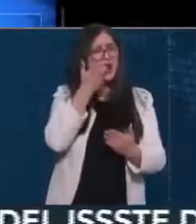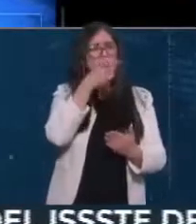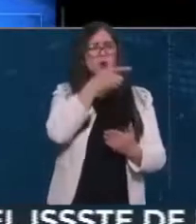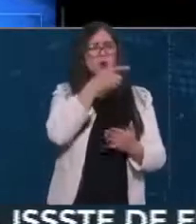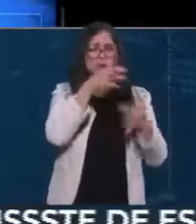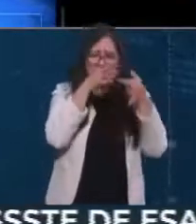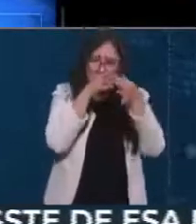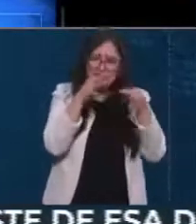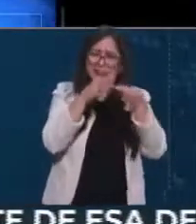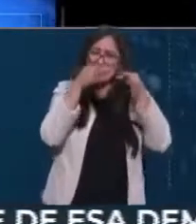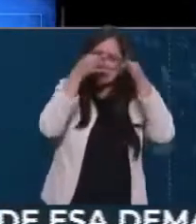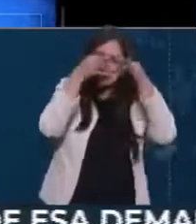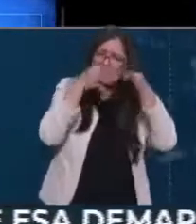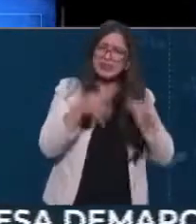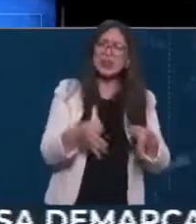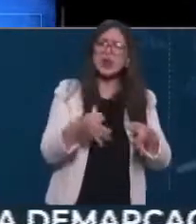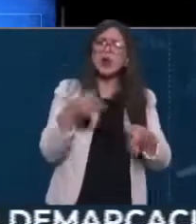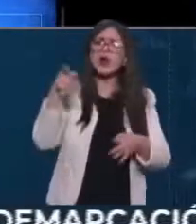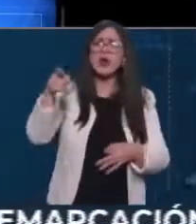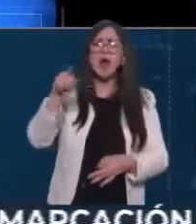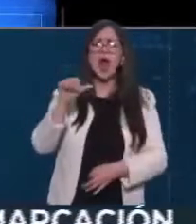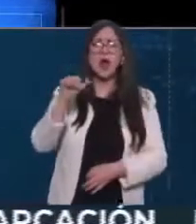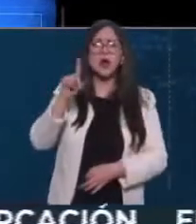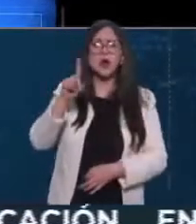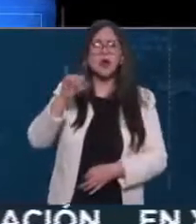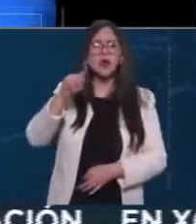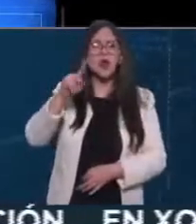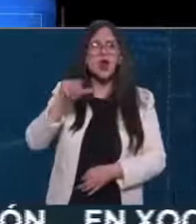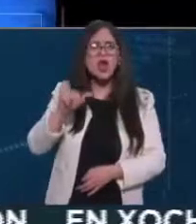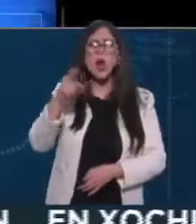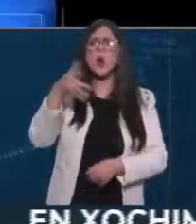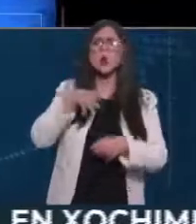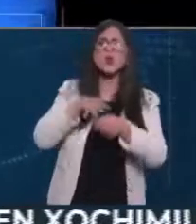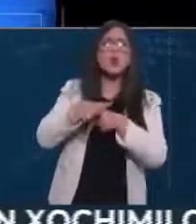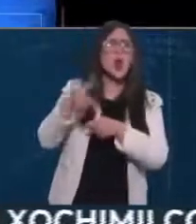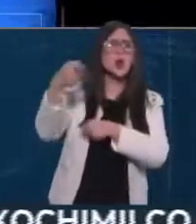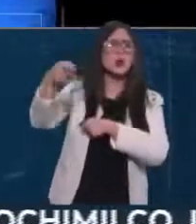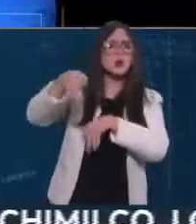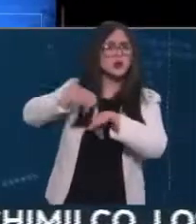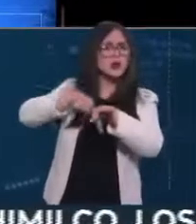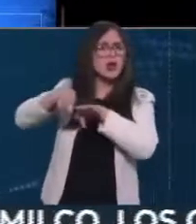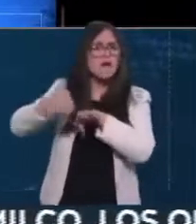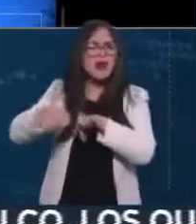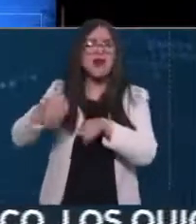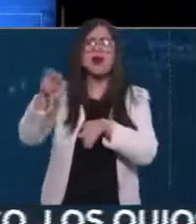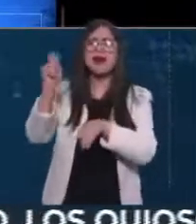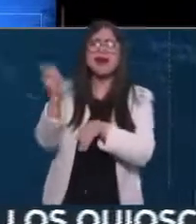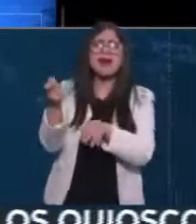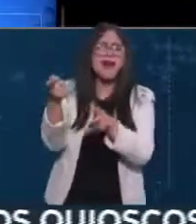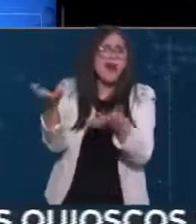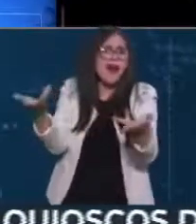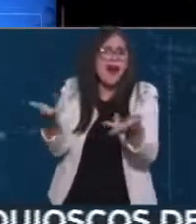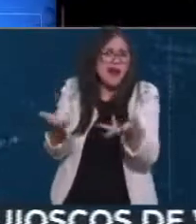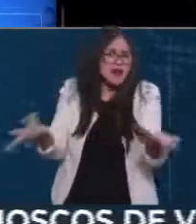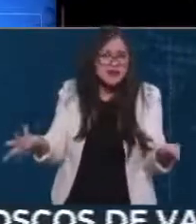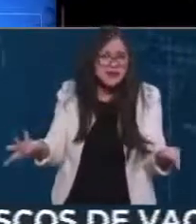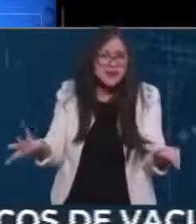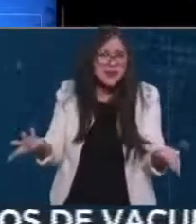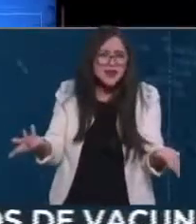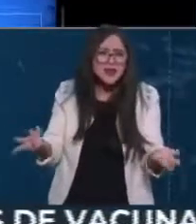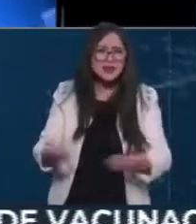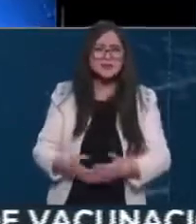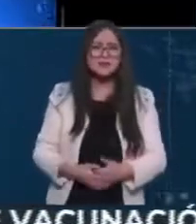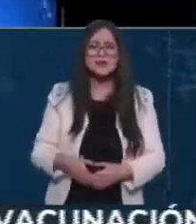función de la auditoría, cuáles son las actividades que realiza, a dónde